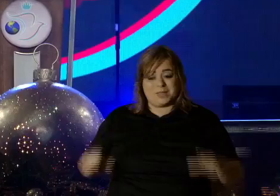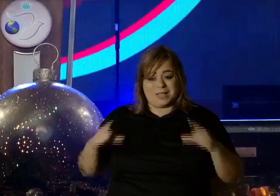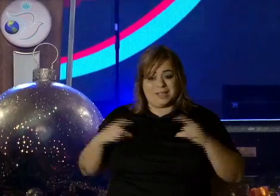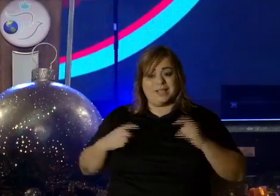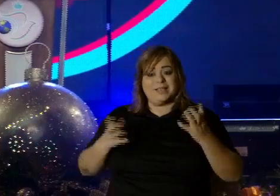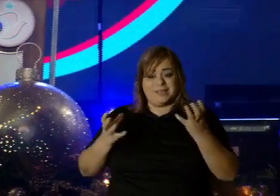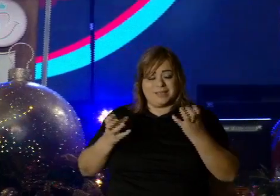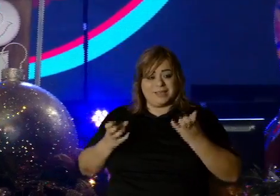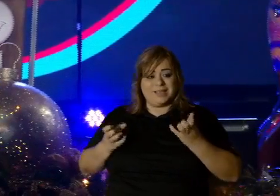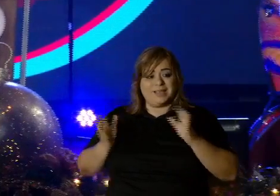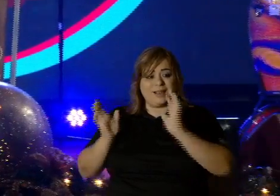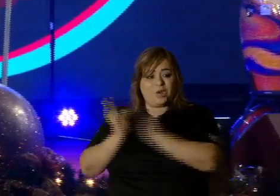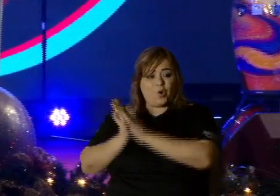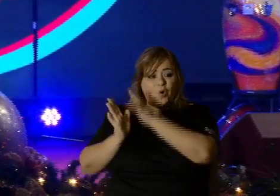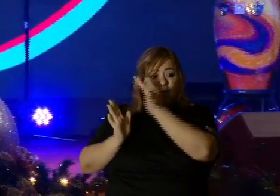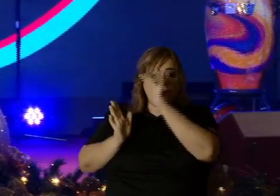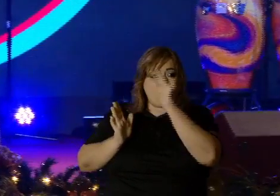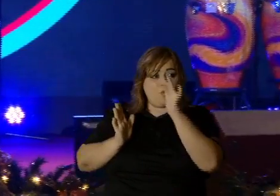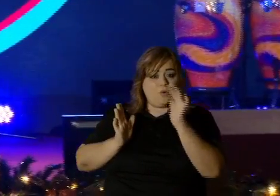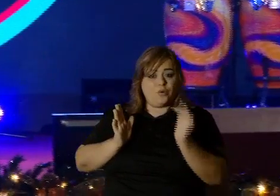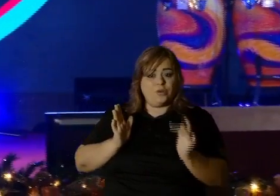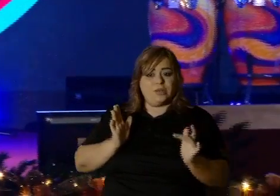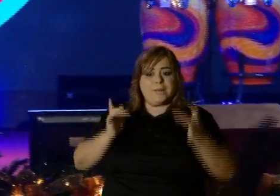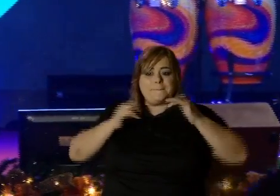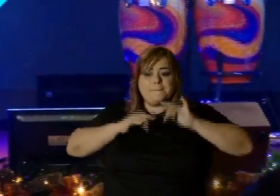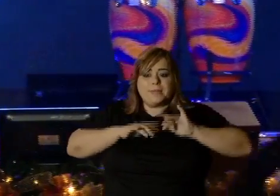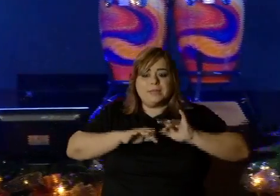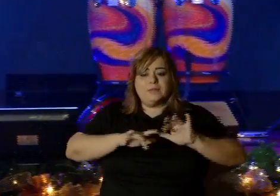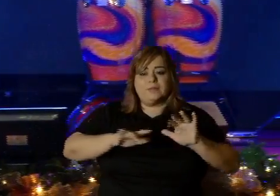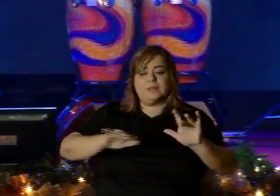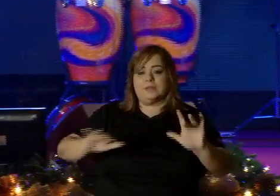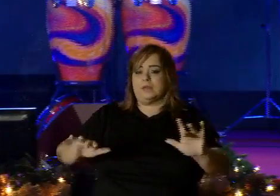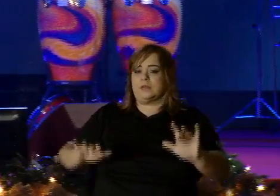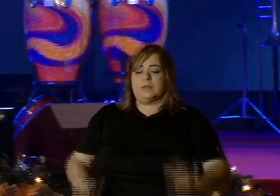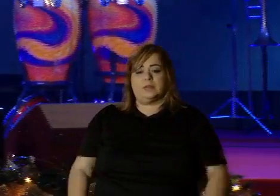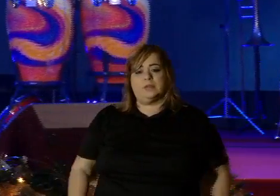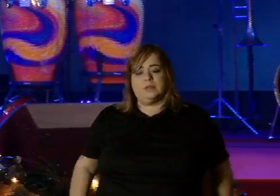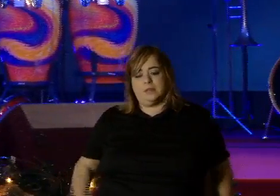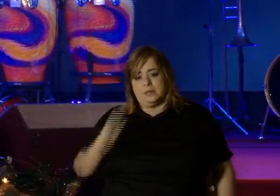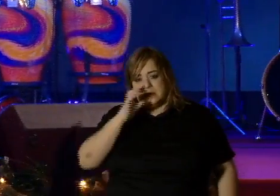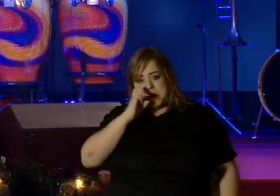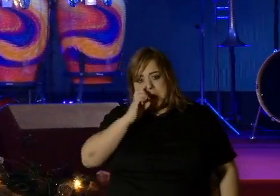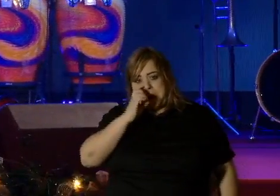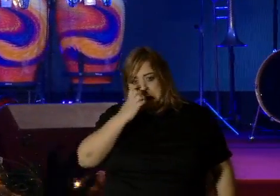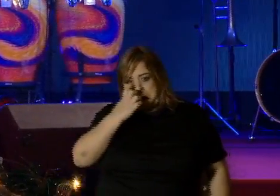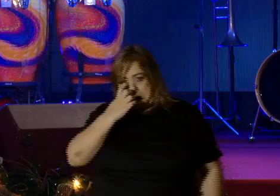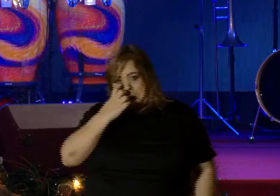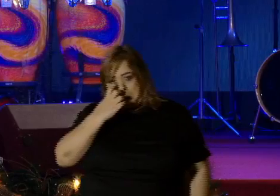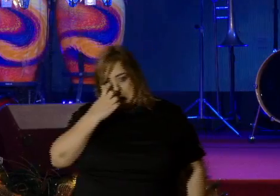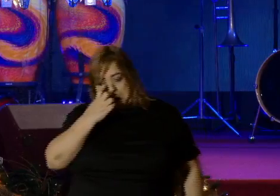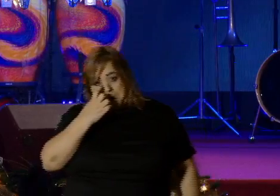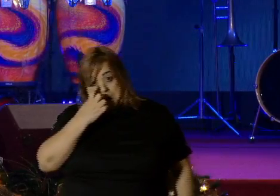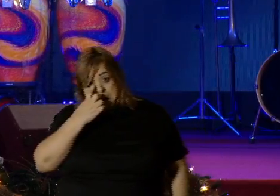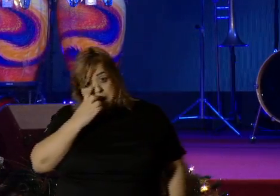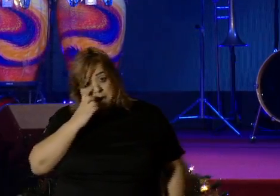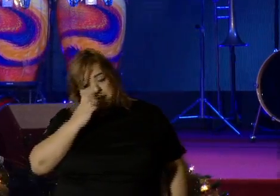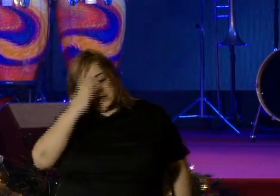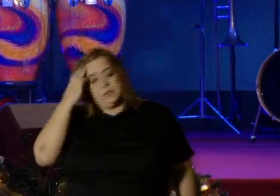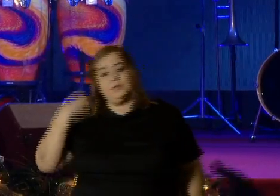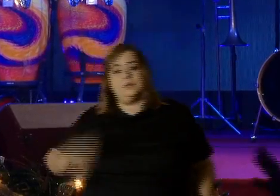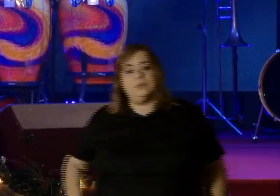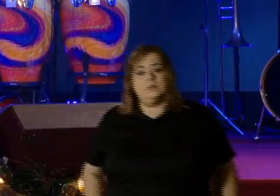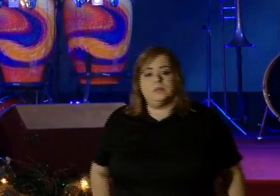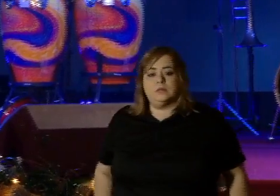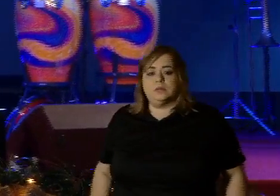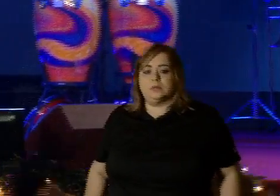gloria? Una gloria que manifiesta a Dios. Y yo lo que hice fue tocar. Mire, yo vi mi nota una vez. Pero